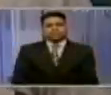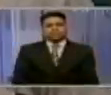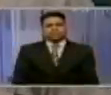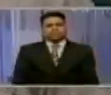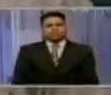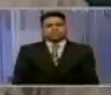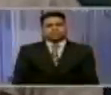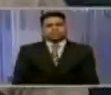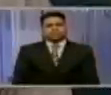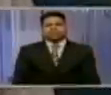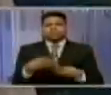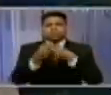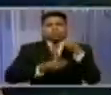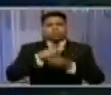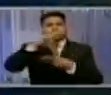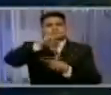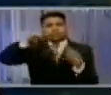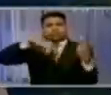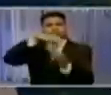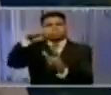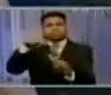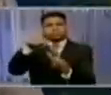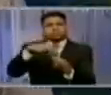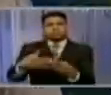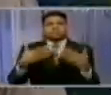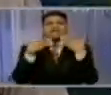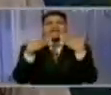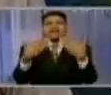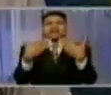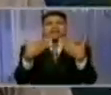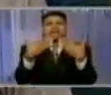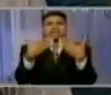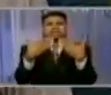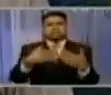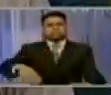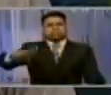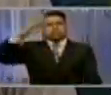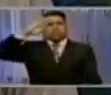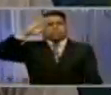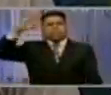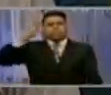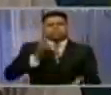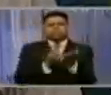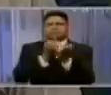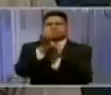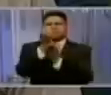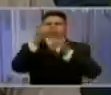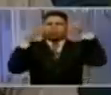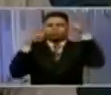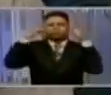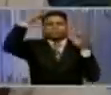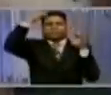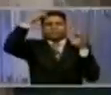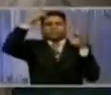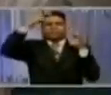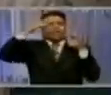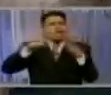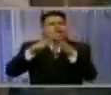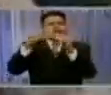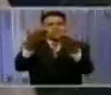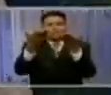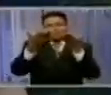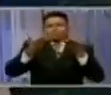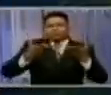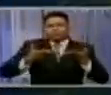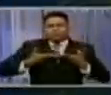la revolución, gracias a nuestro comandante infinito, Hugo Rafael Chávez Frías, y su legado